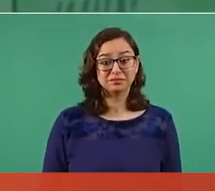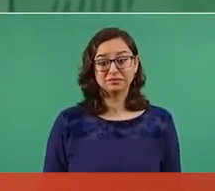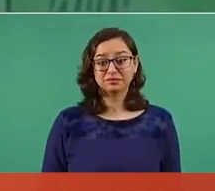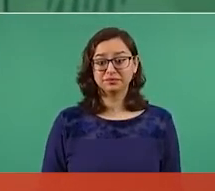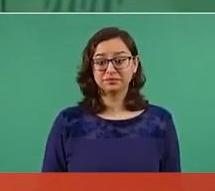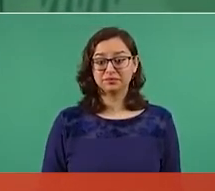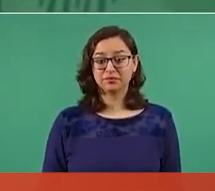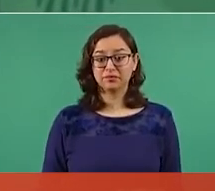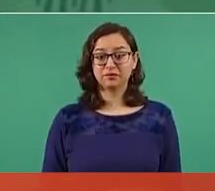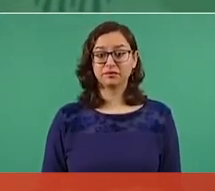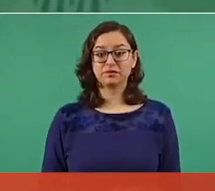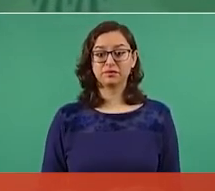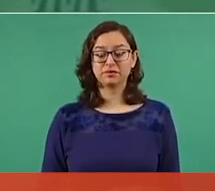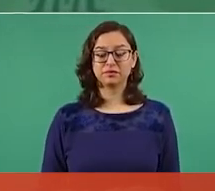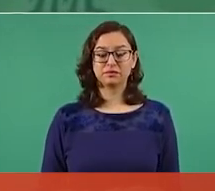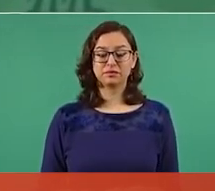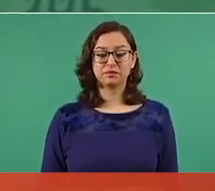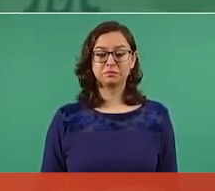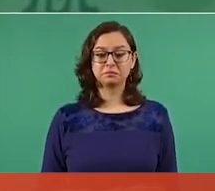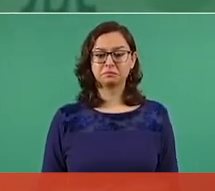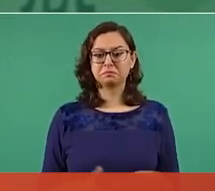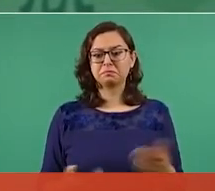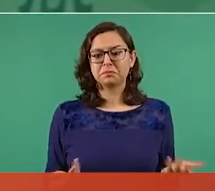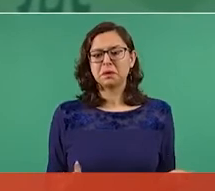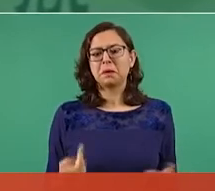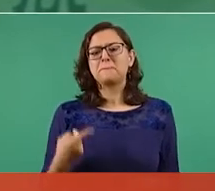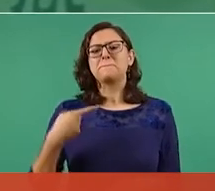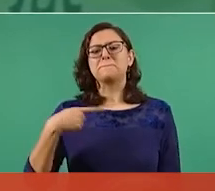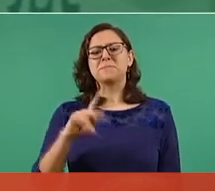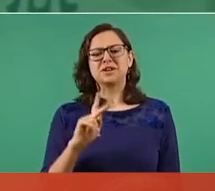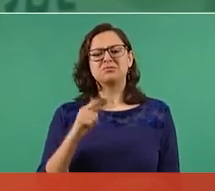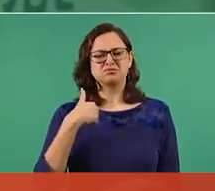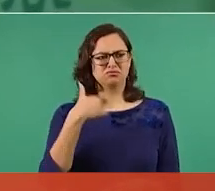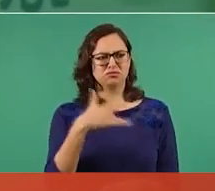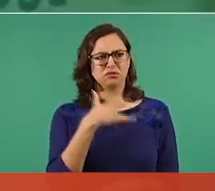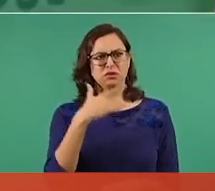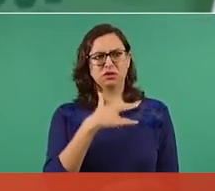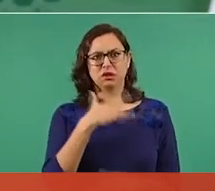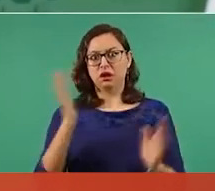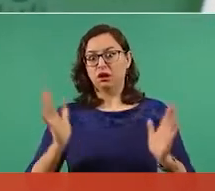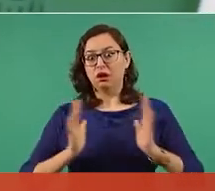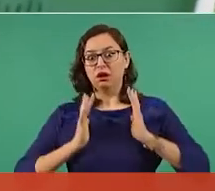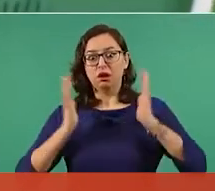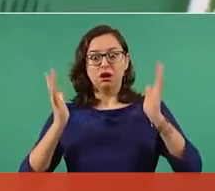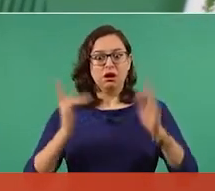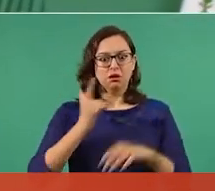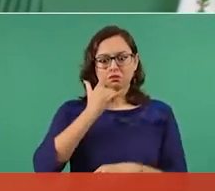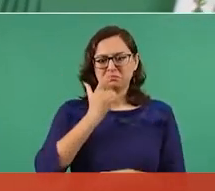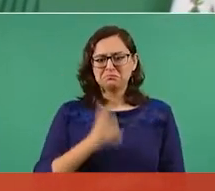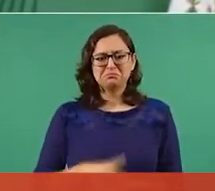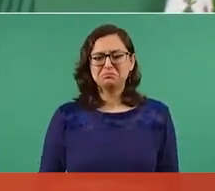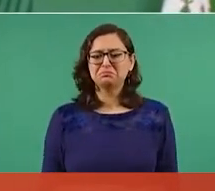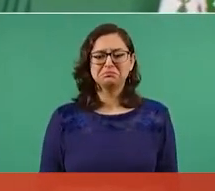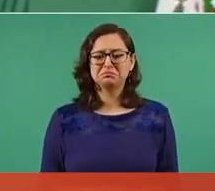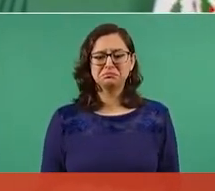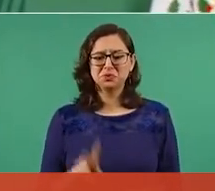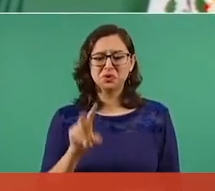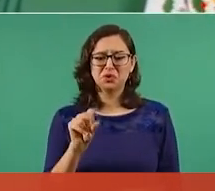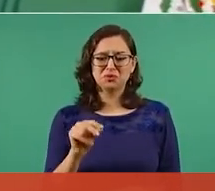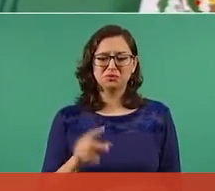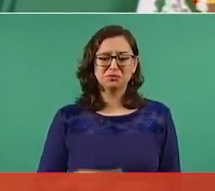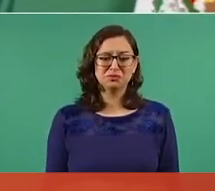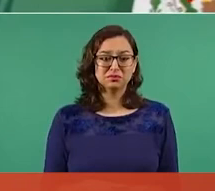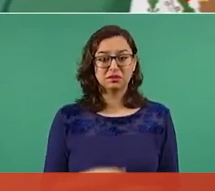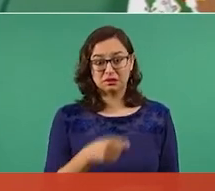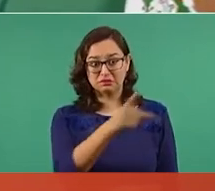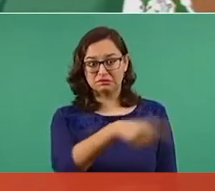No me extraña que esto suceda porque pues están siendo afectados